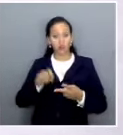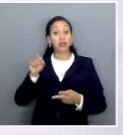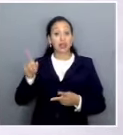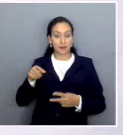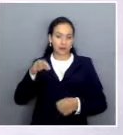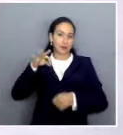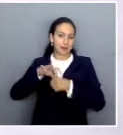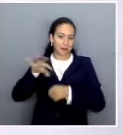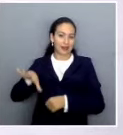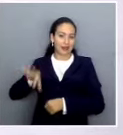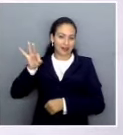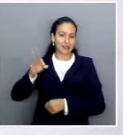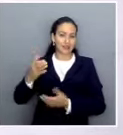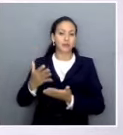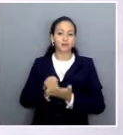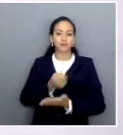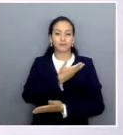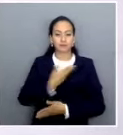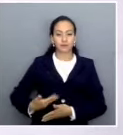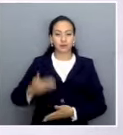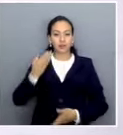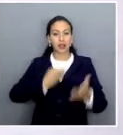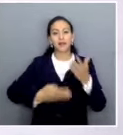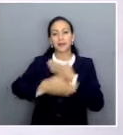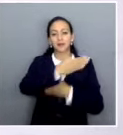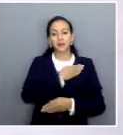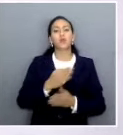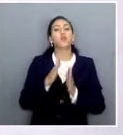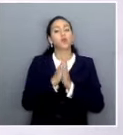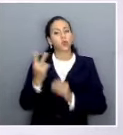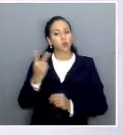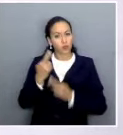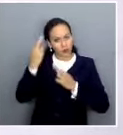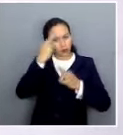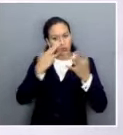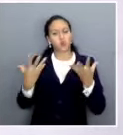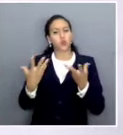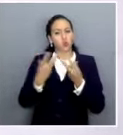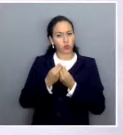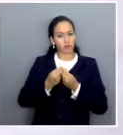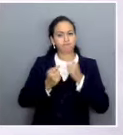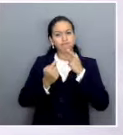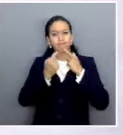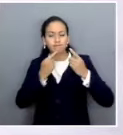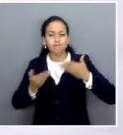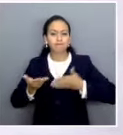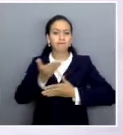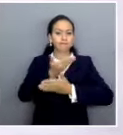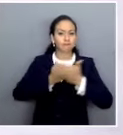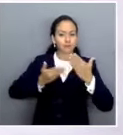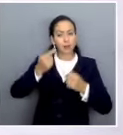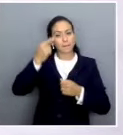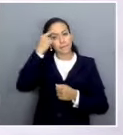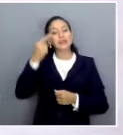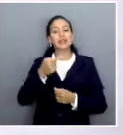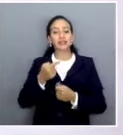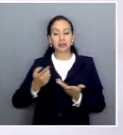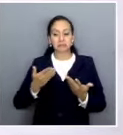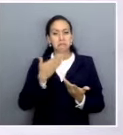doctora Claudia Sheinbaum, a sumarse a este diálogo plural y a que nos abran la puerta para que